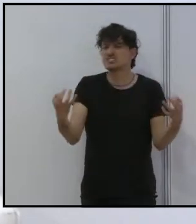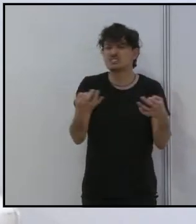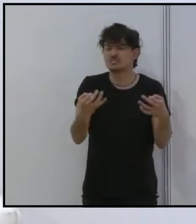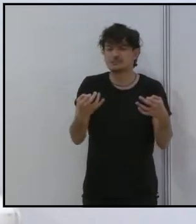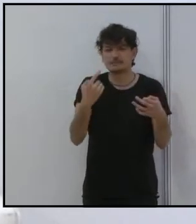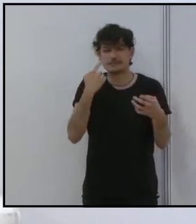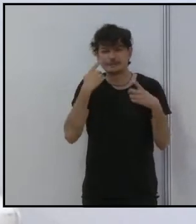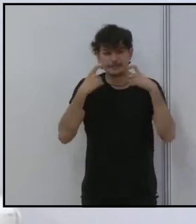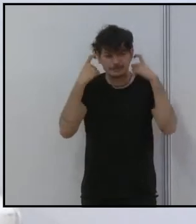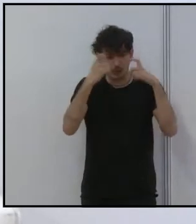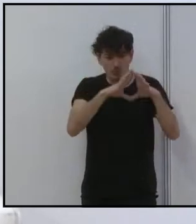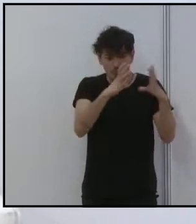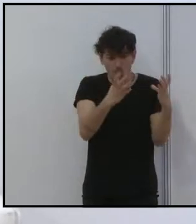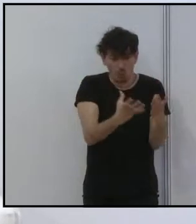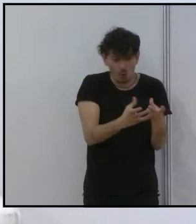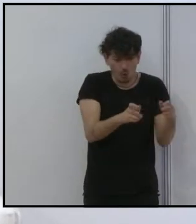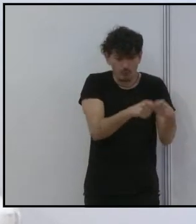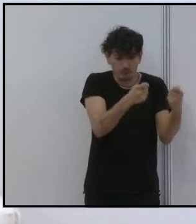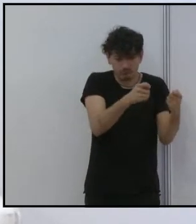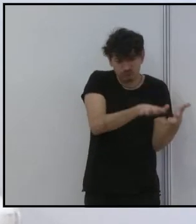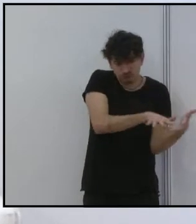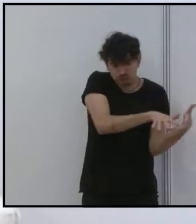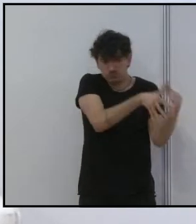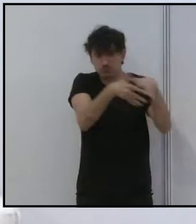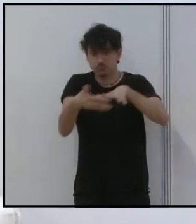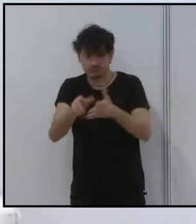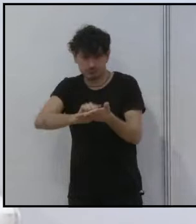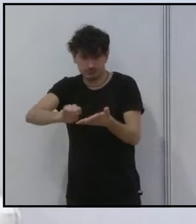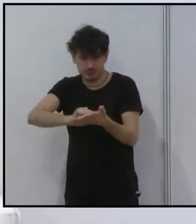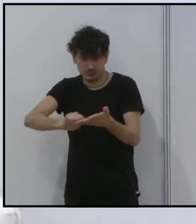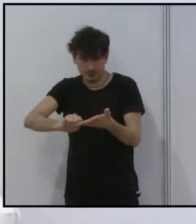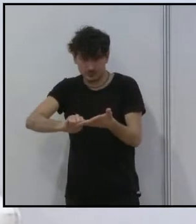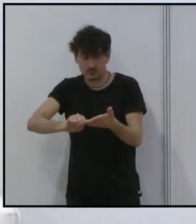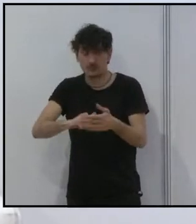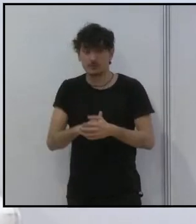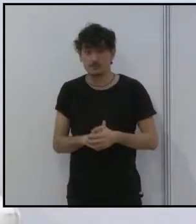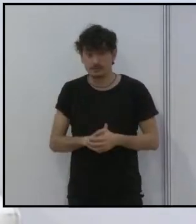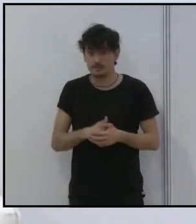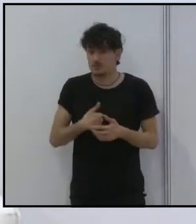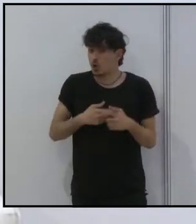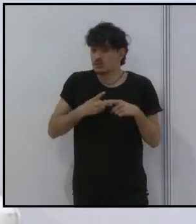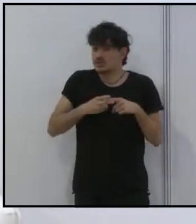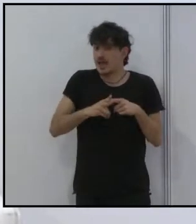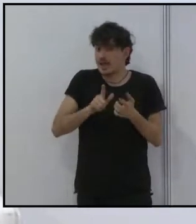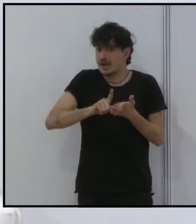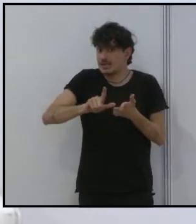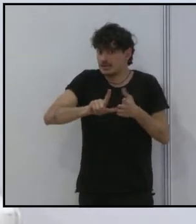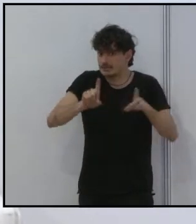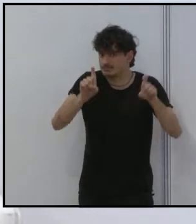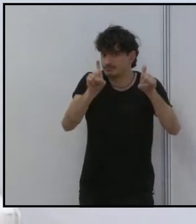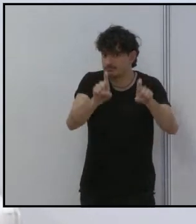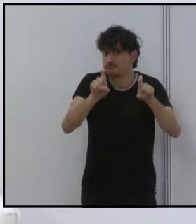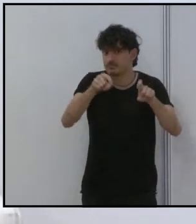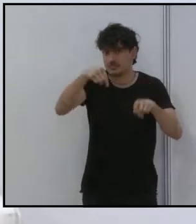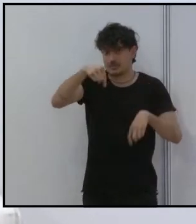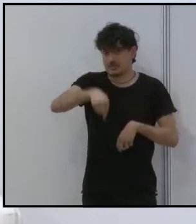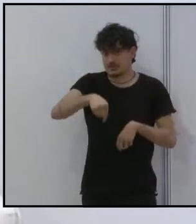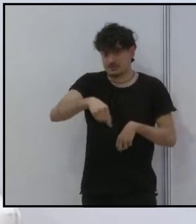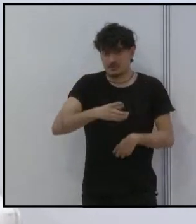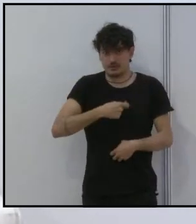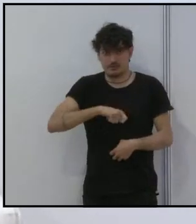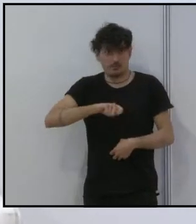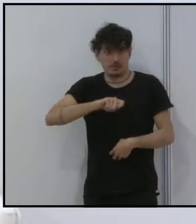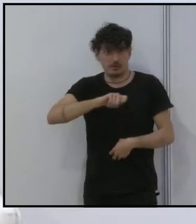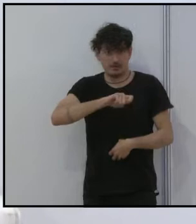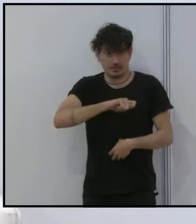este mundo roto en el que nos toca vivir. He impartido los primeros talleres literarios que se dictaron en este país, tarea en